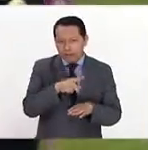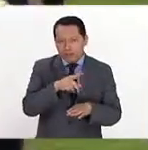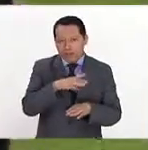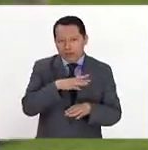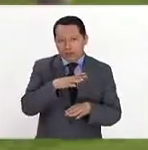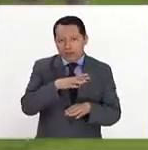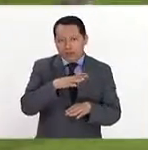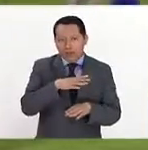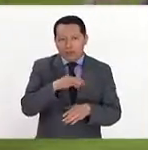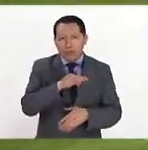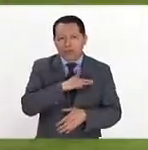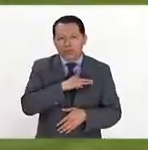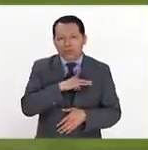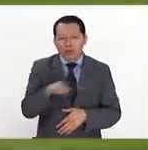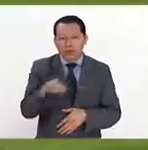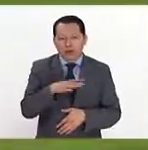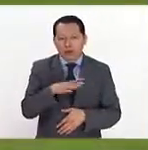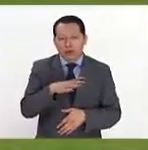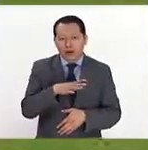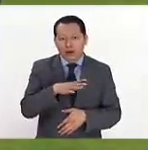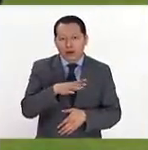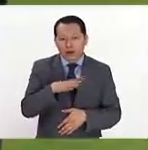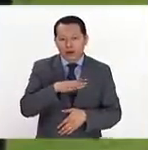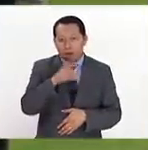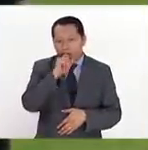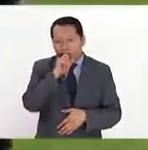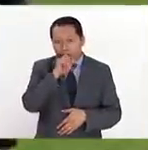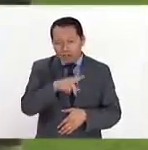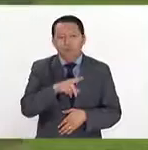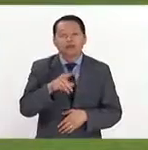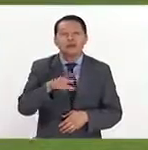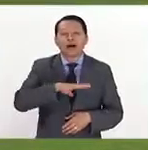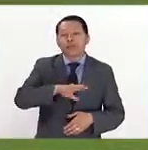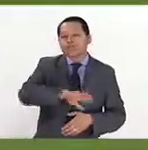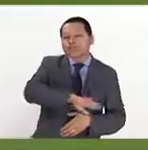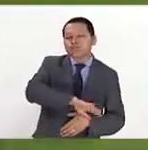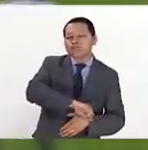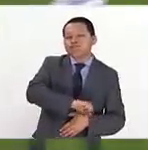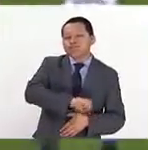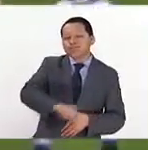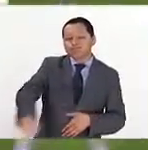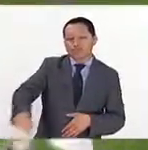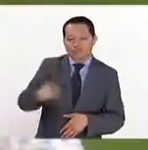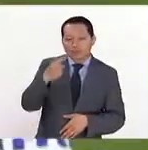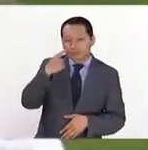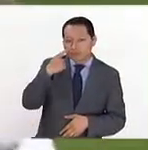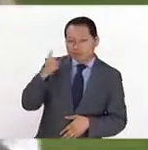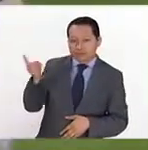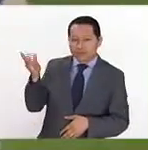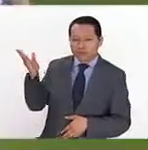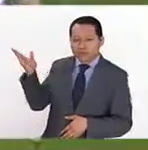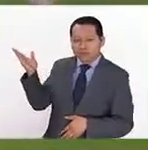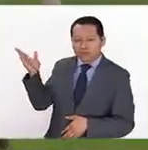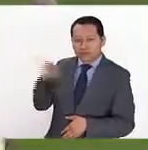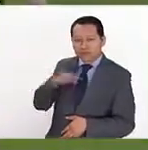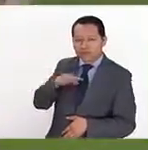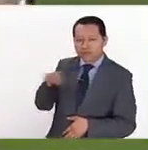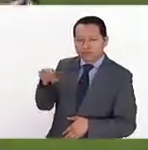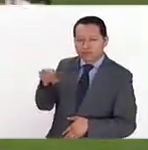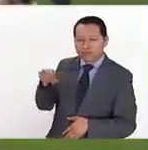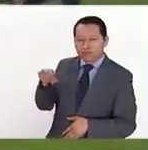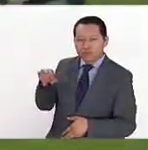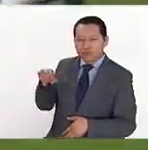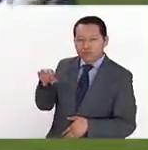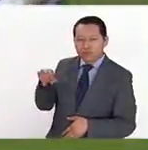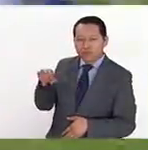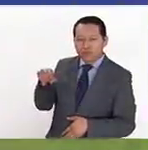con el antebrazo en, pues básicamente en la nuca. Y con esto, aquí vamos a ver ya más de cerca la repetición. Ahí